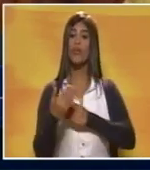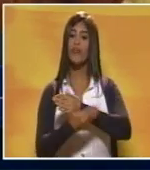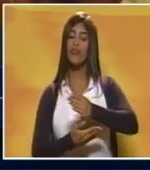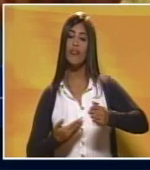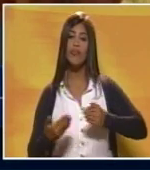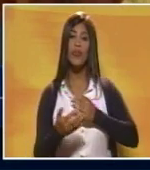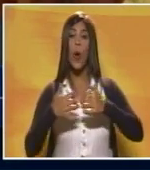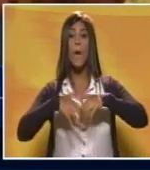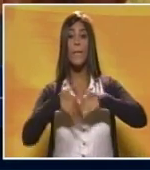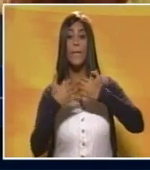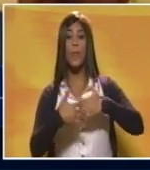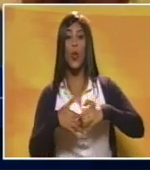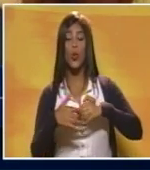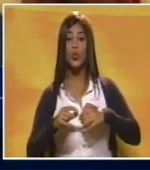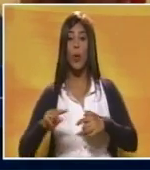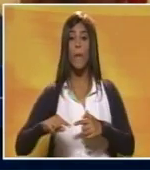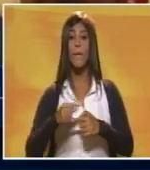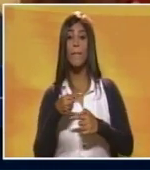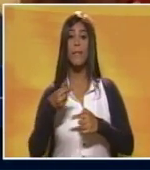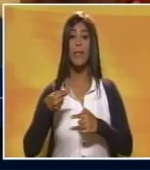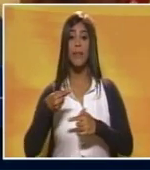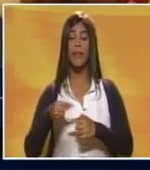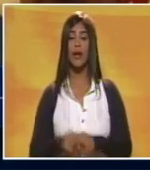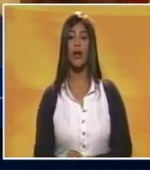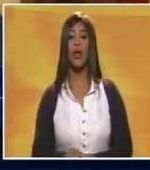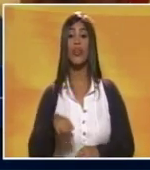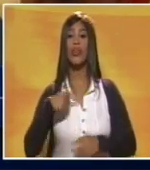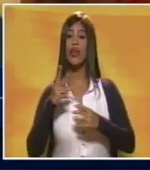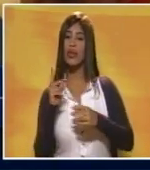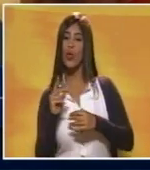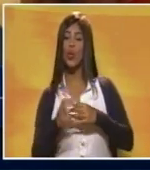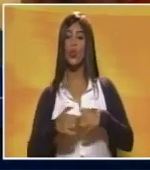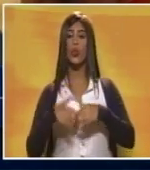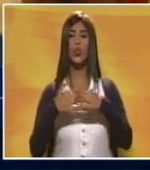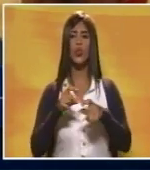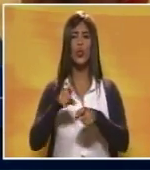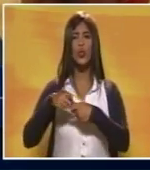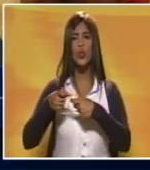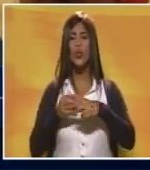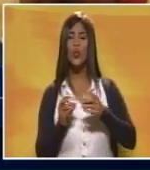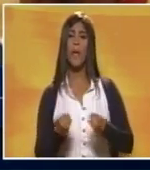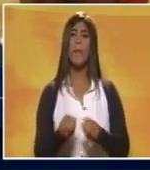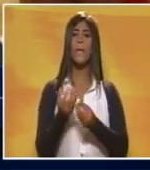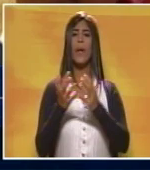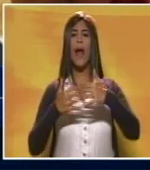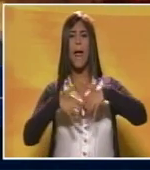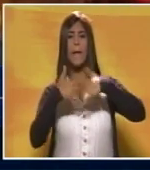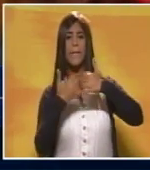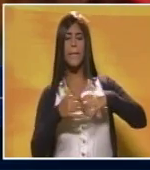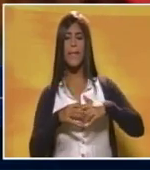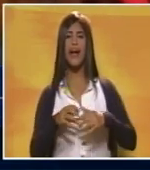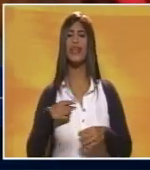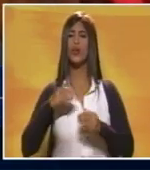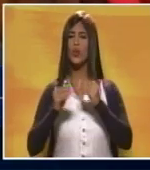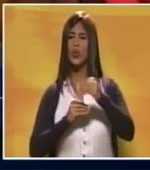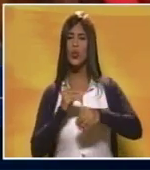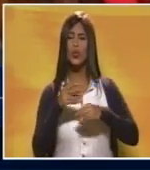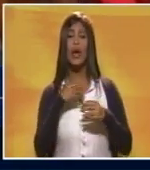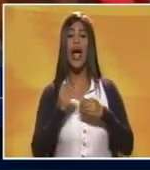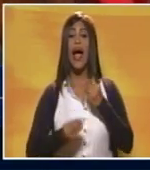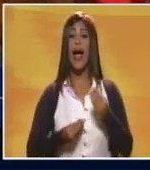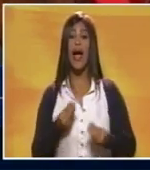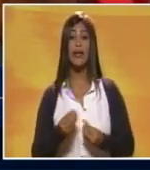ver con la producción primaria, el procesamiento, la agroindustria, la reactivación de las empresas que hemos venido haciendo